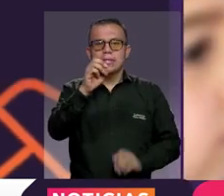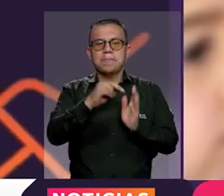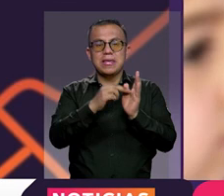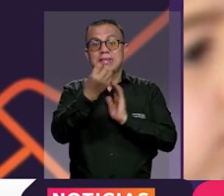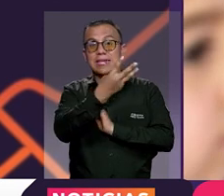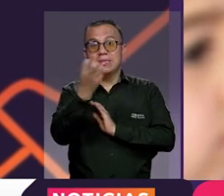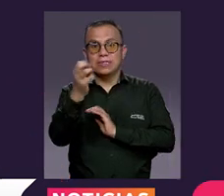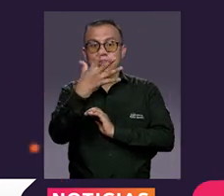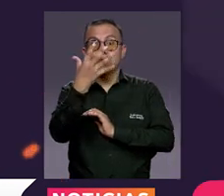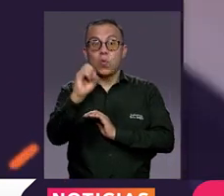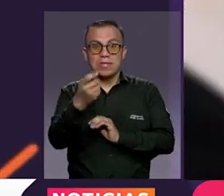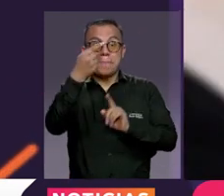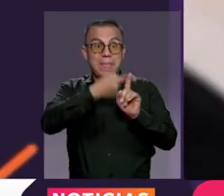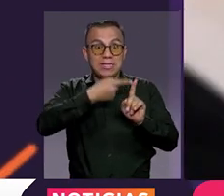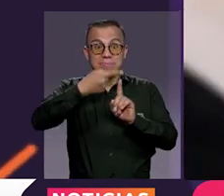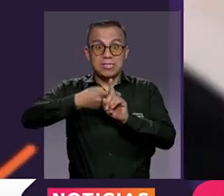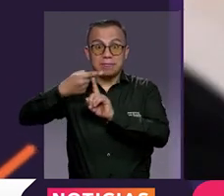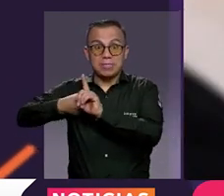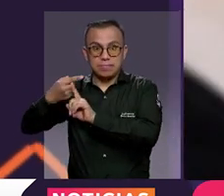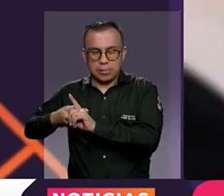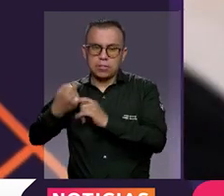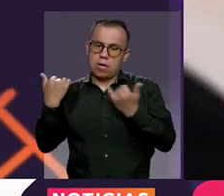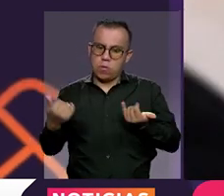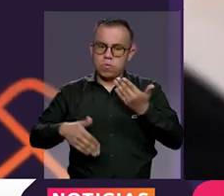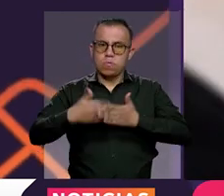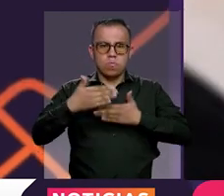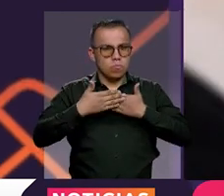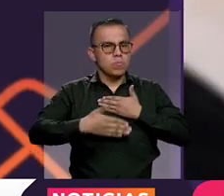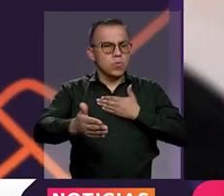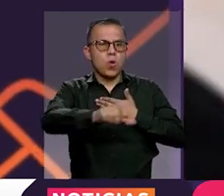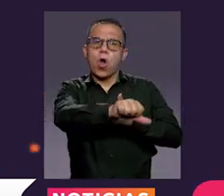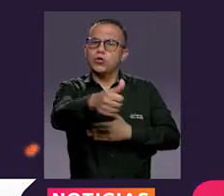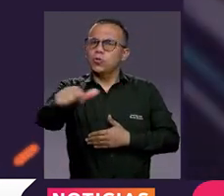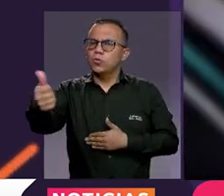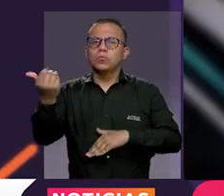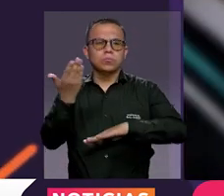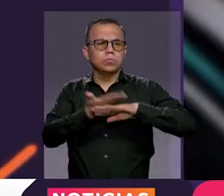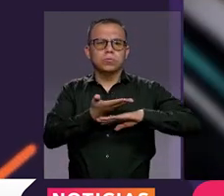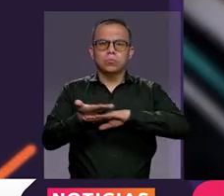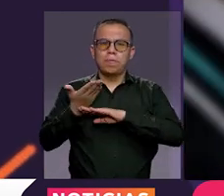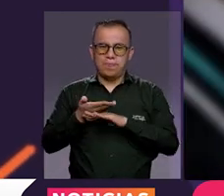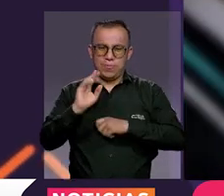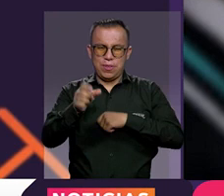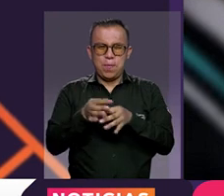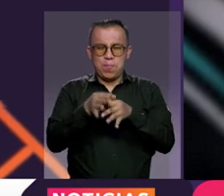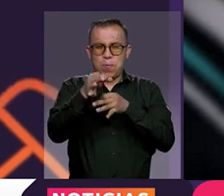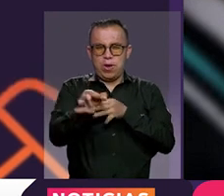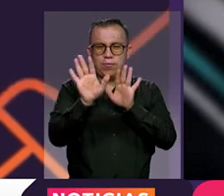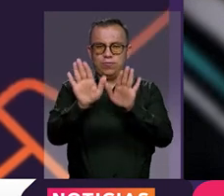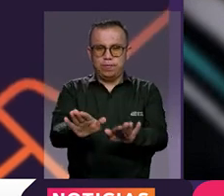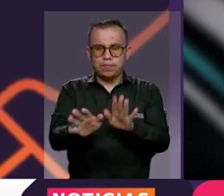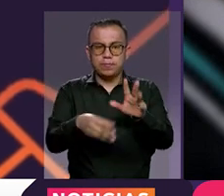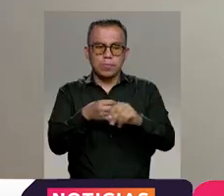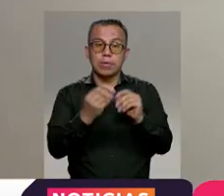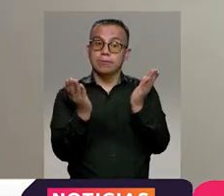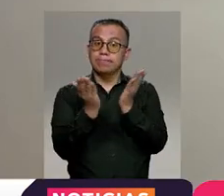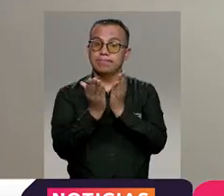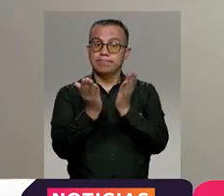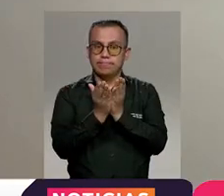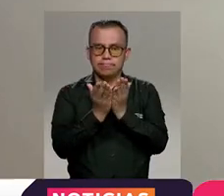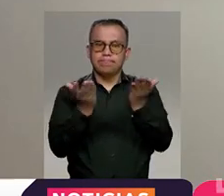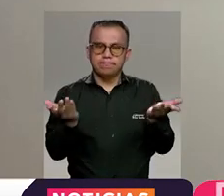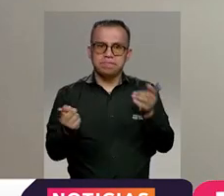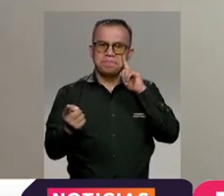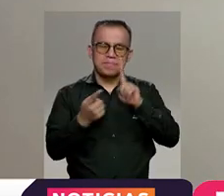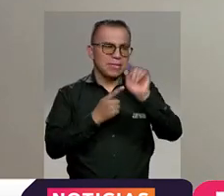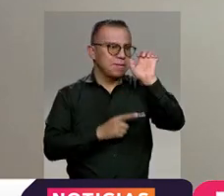350 pesos mensuales la iniciativa se suma a otras propuestas educativas del municipio la educación era